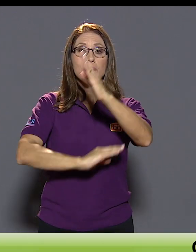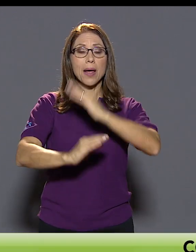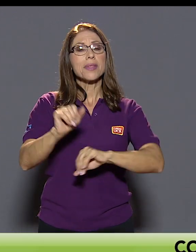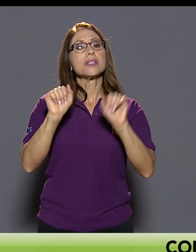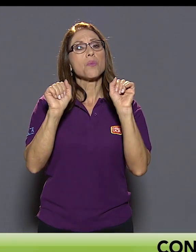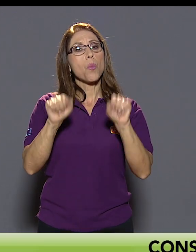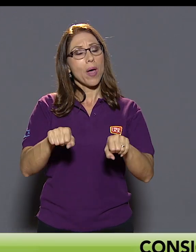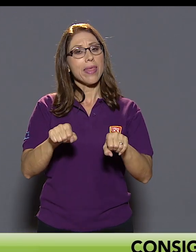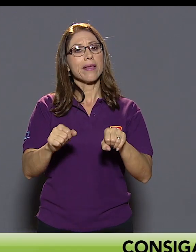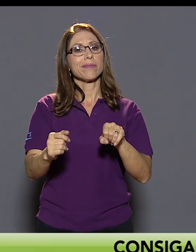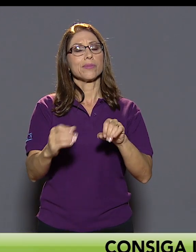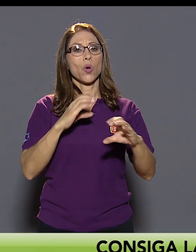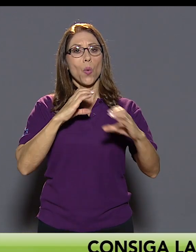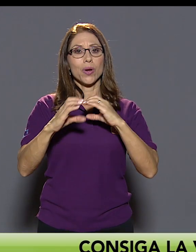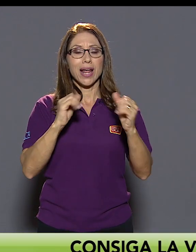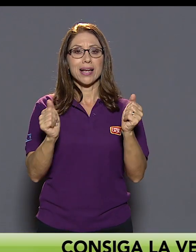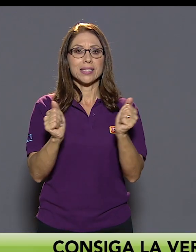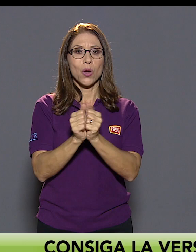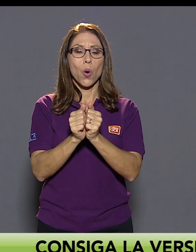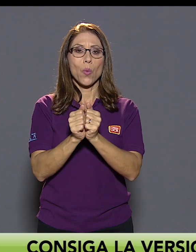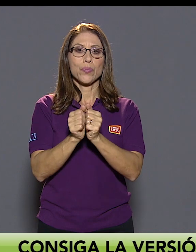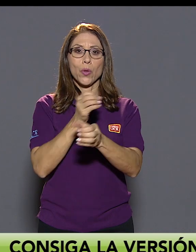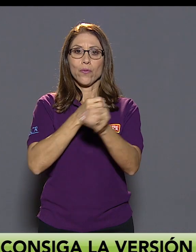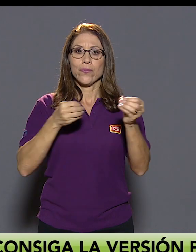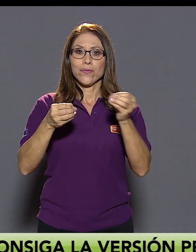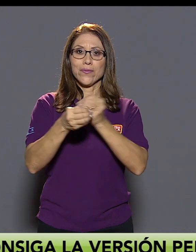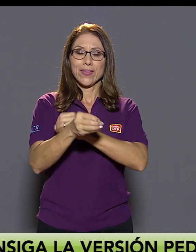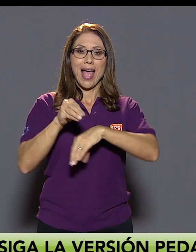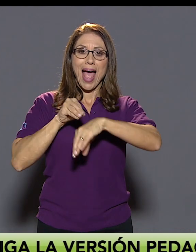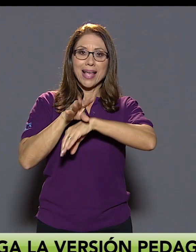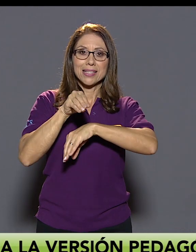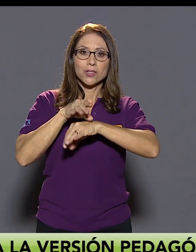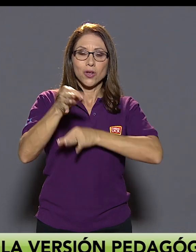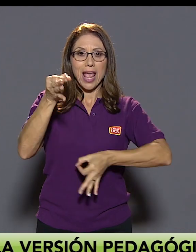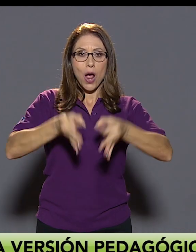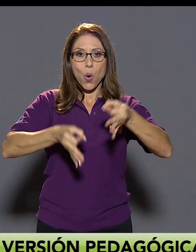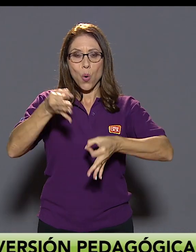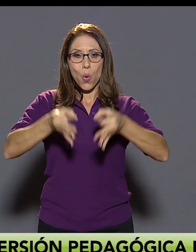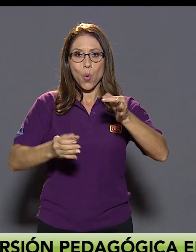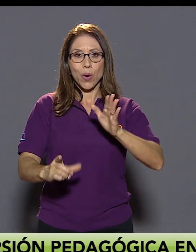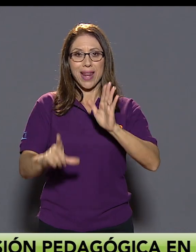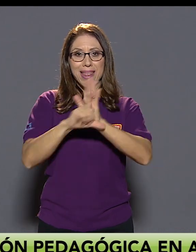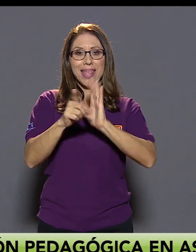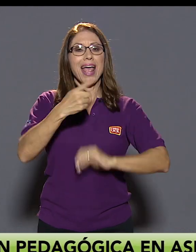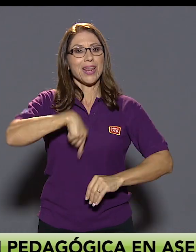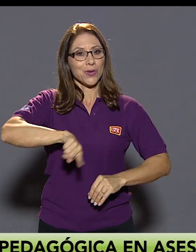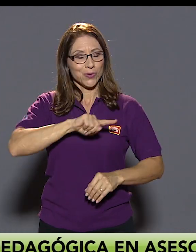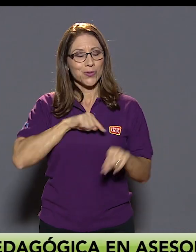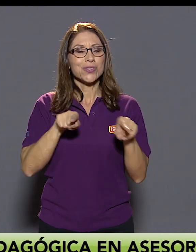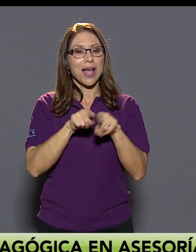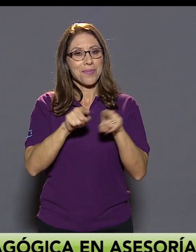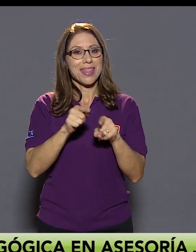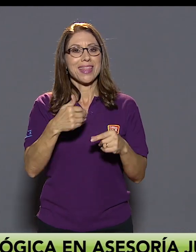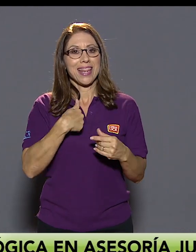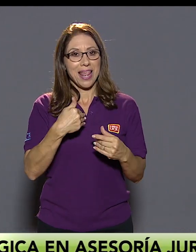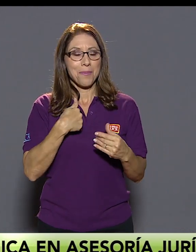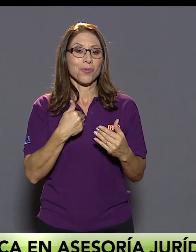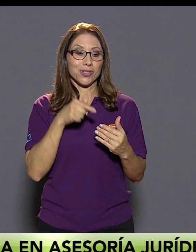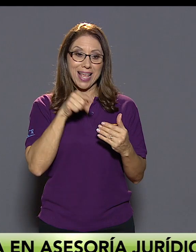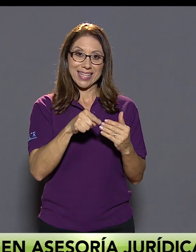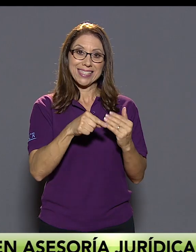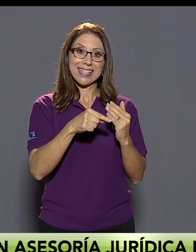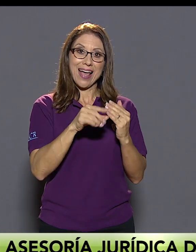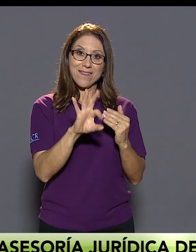se pueden comunicar con la asesoría jurídica. Y nosotros también tenemos la versión